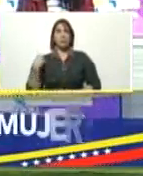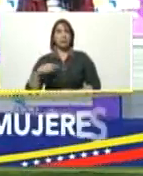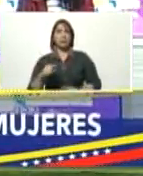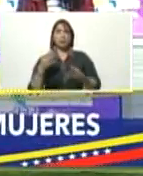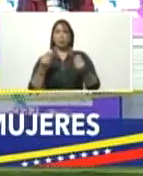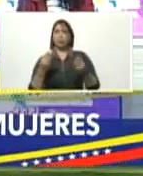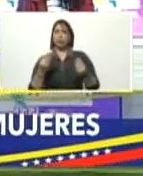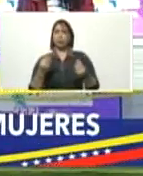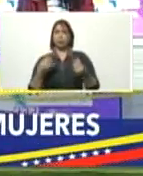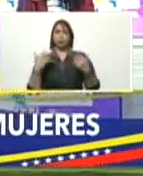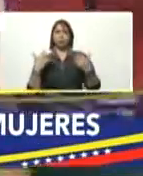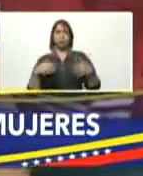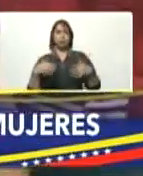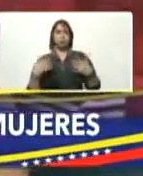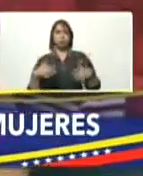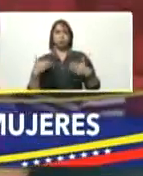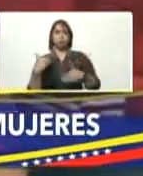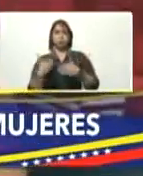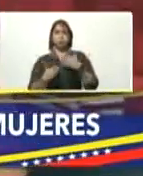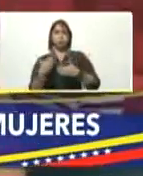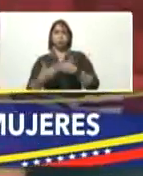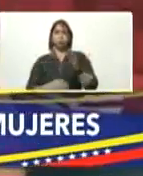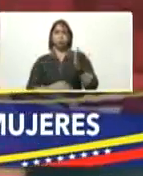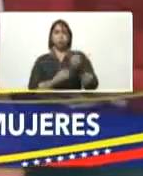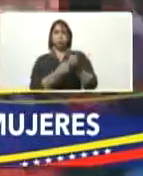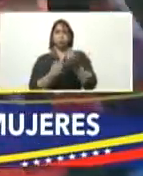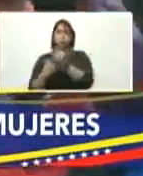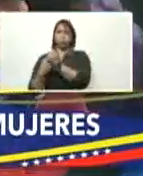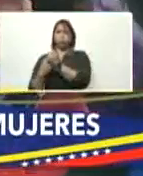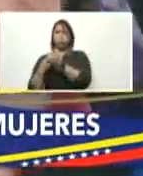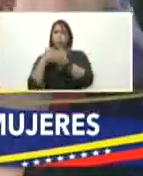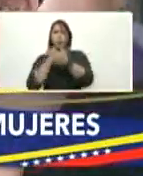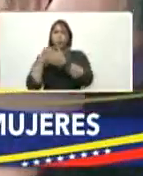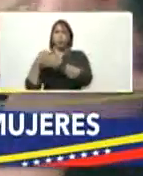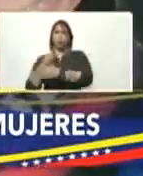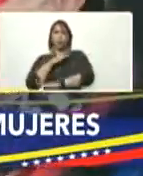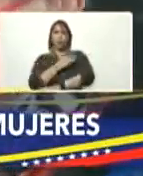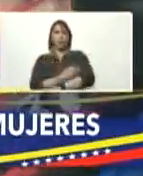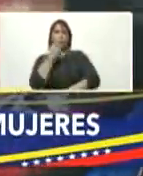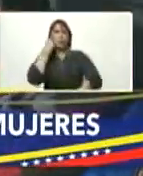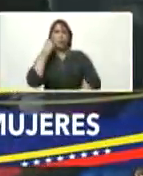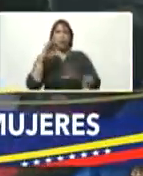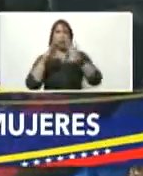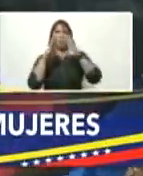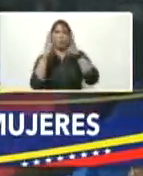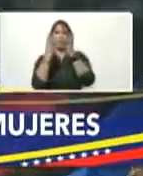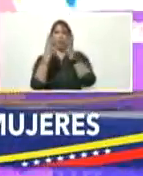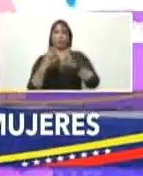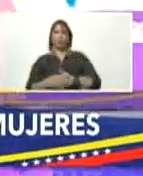pero muchísimo que aportar a la lucha feminista del mundo.